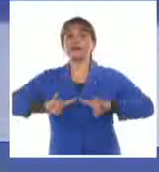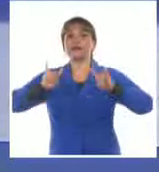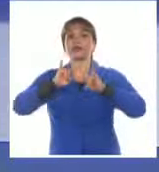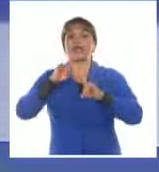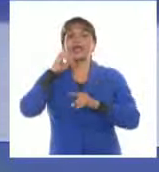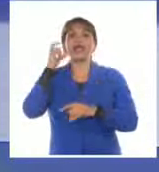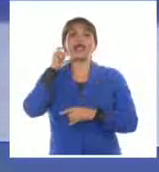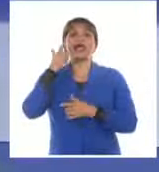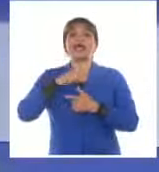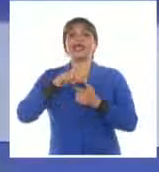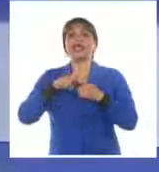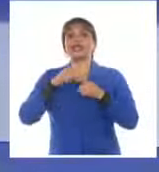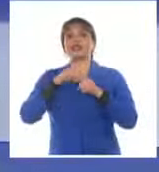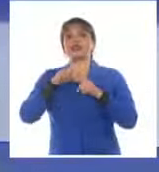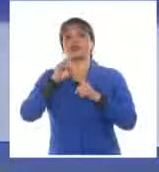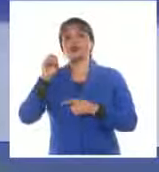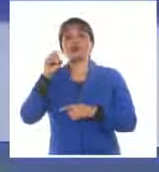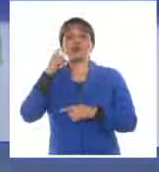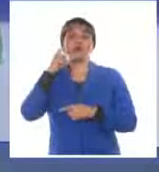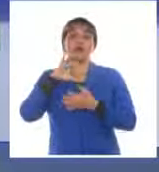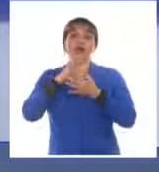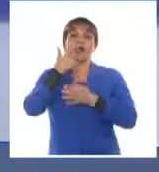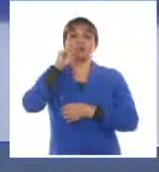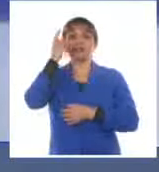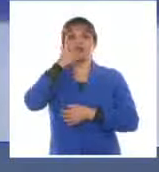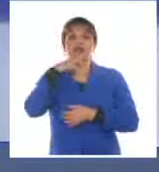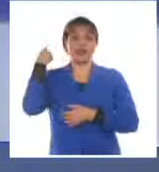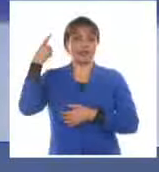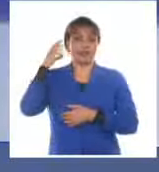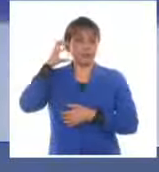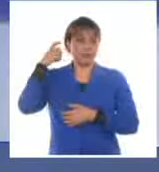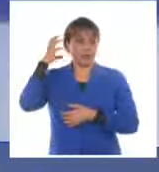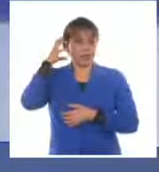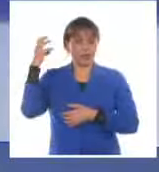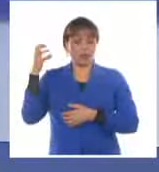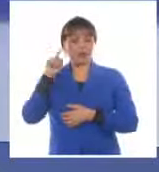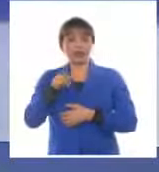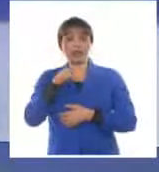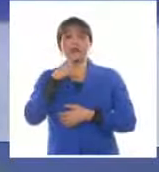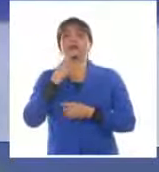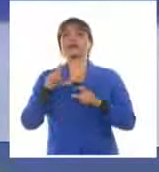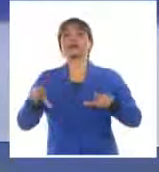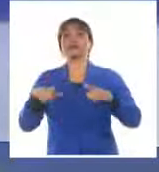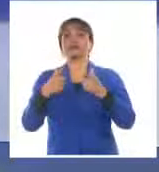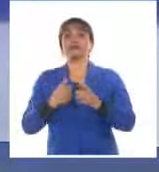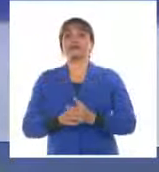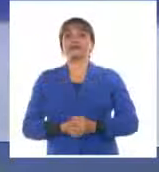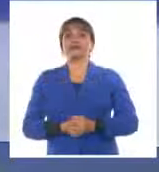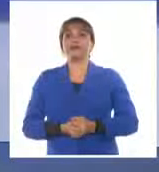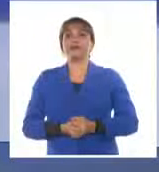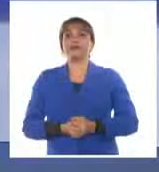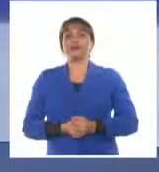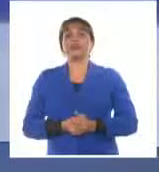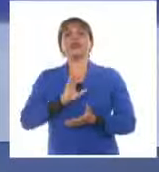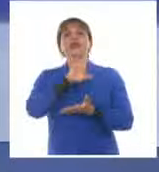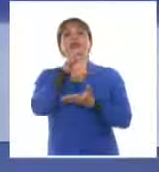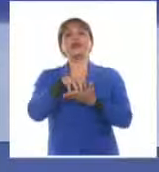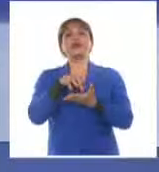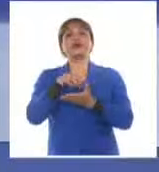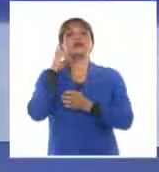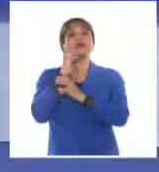una notable historia pasada y también reciente. Así es, Giselle, y estimada audiencia, el centro asistencial es además unidad de ciencia